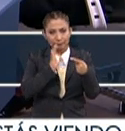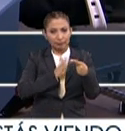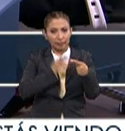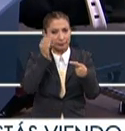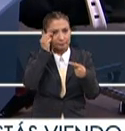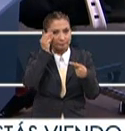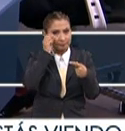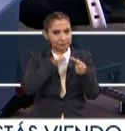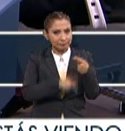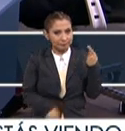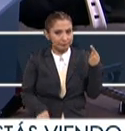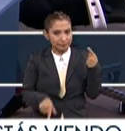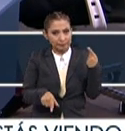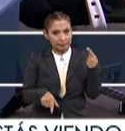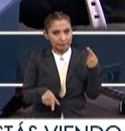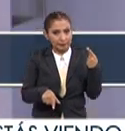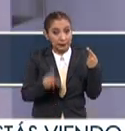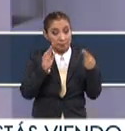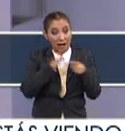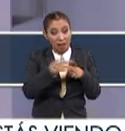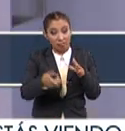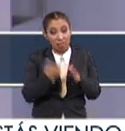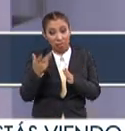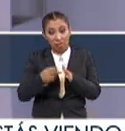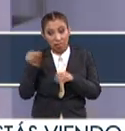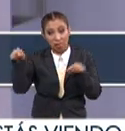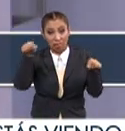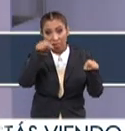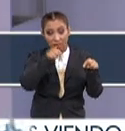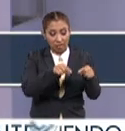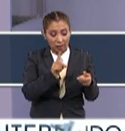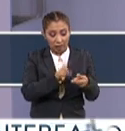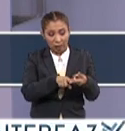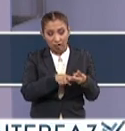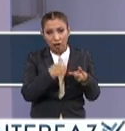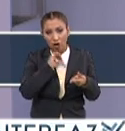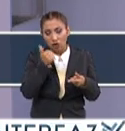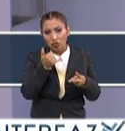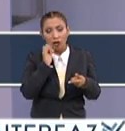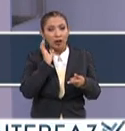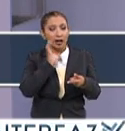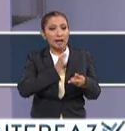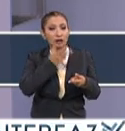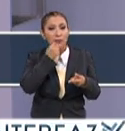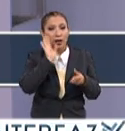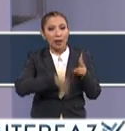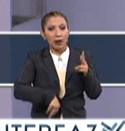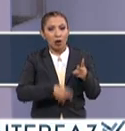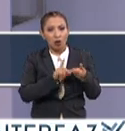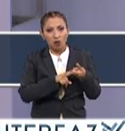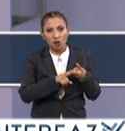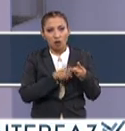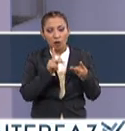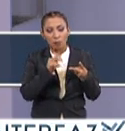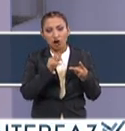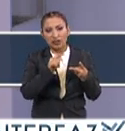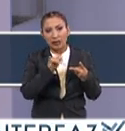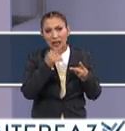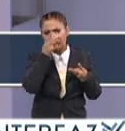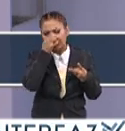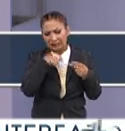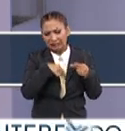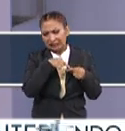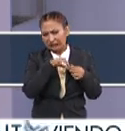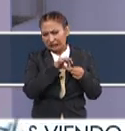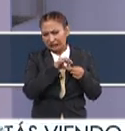cáncer de mama es el más frecuente, le sigue el de próstata, están muy cercanos uno